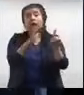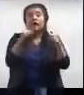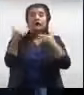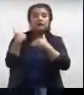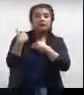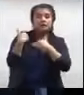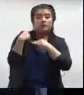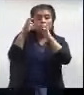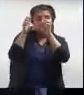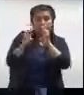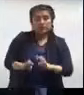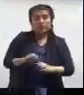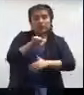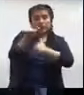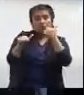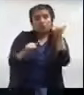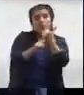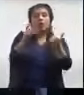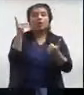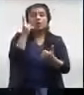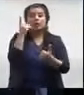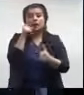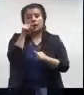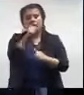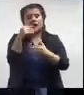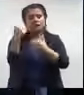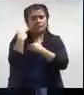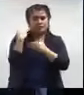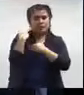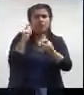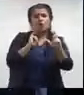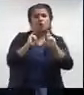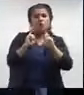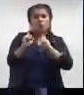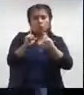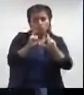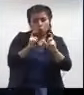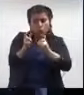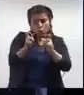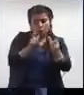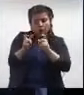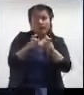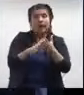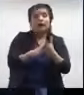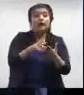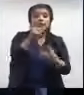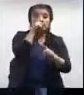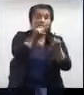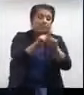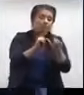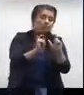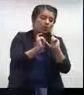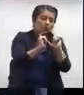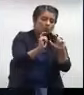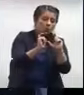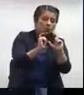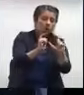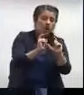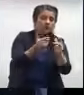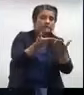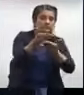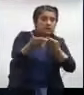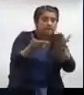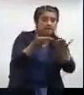responsabilidad de una persona subdirectora que es la encargada de coordinar, planificar, dirigir, organizar y controlar los